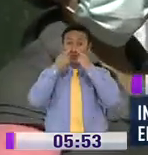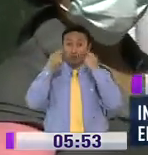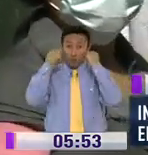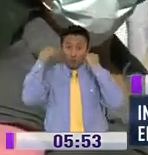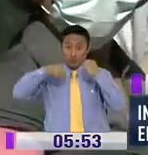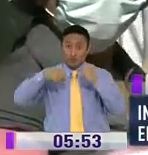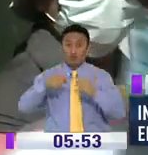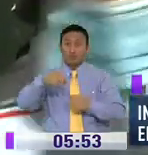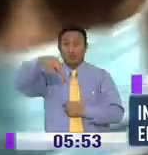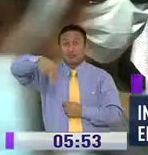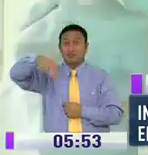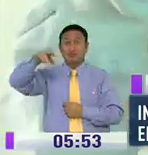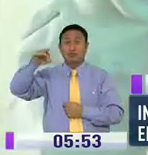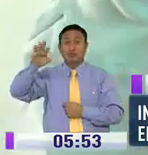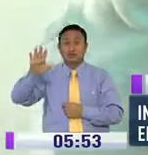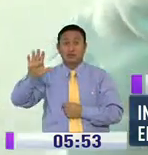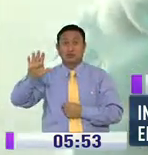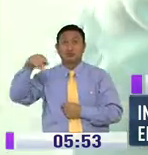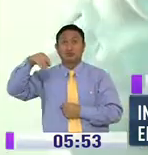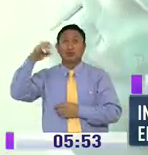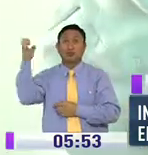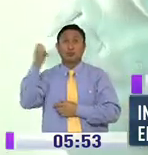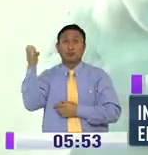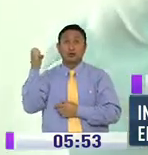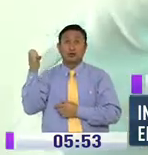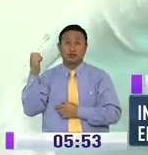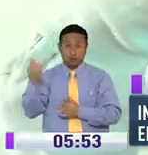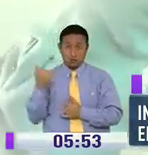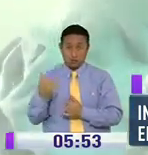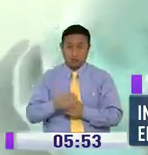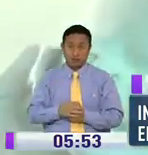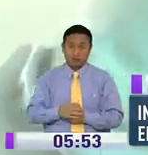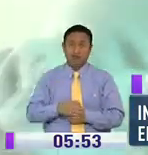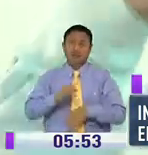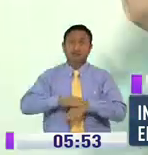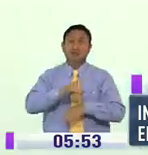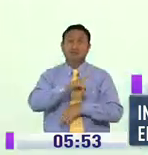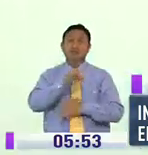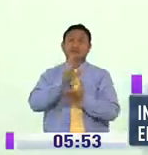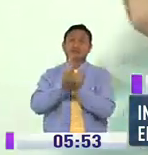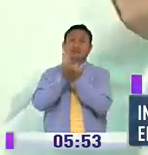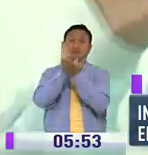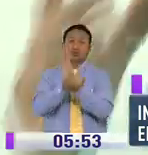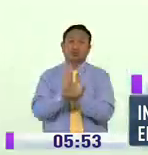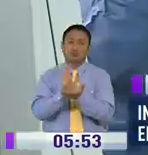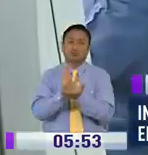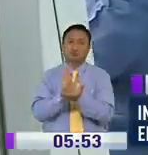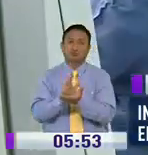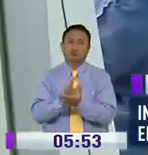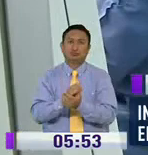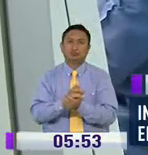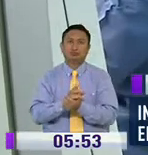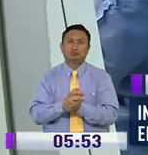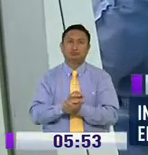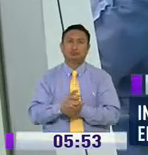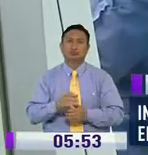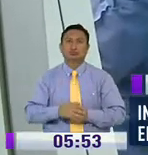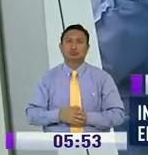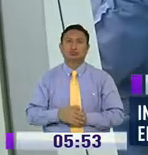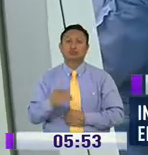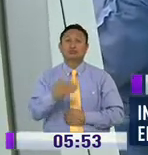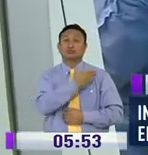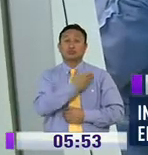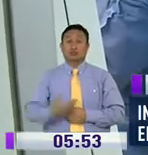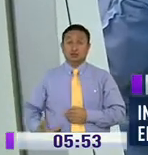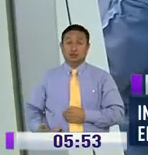mascarillas N95 durante la emergencia sanitaria por parte del Instituto Ecuatoriano de Seguridad Social, el